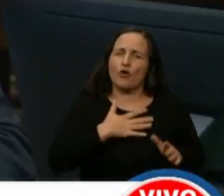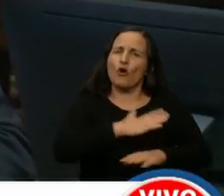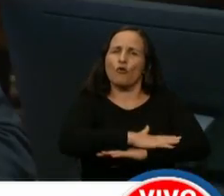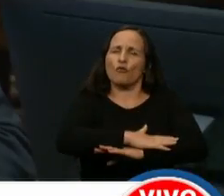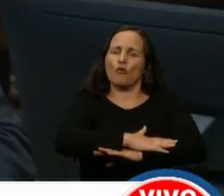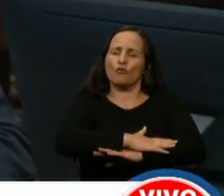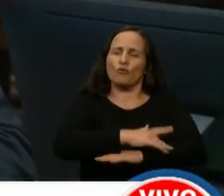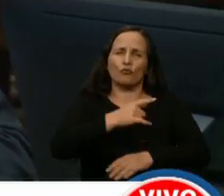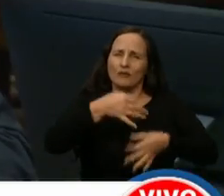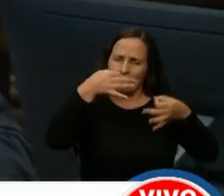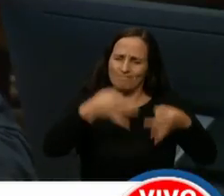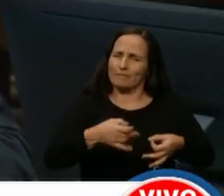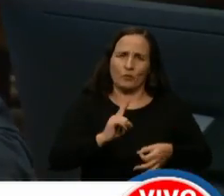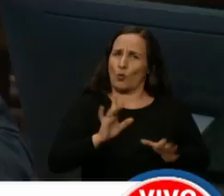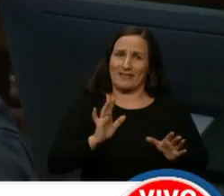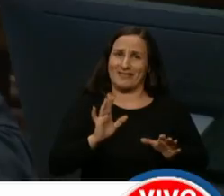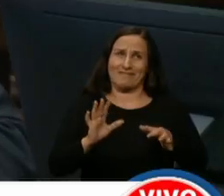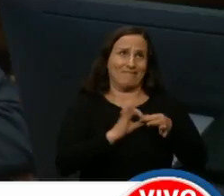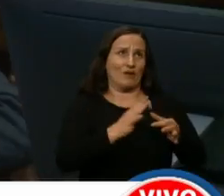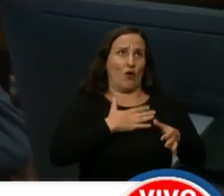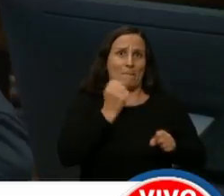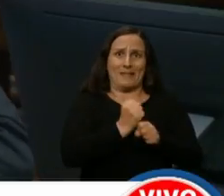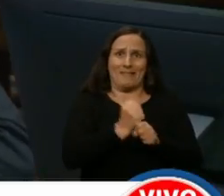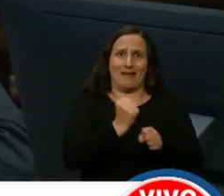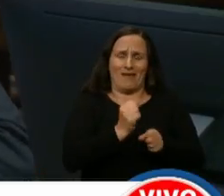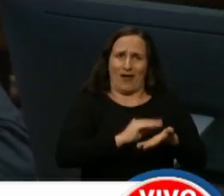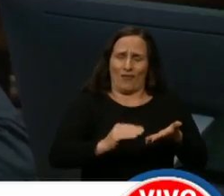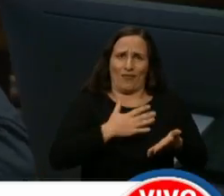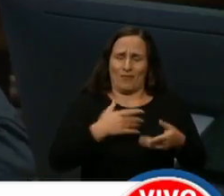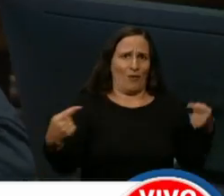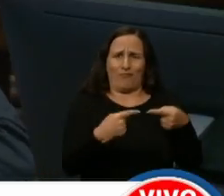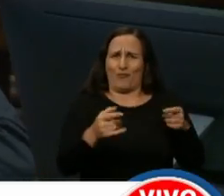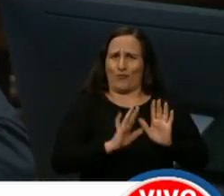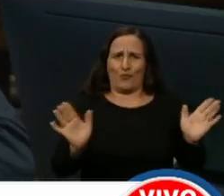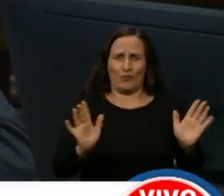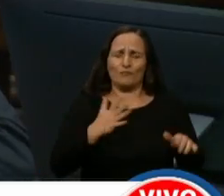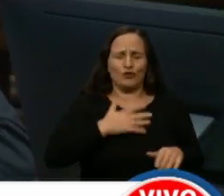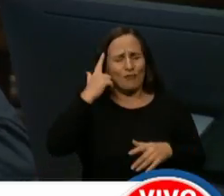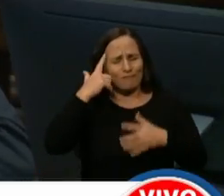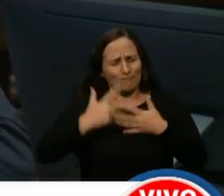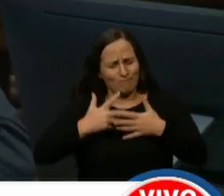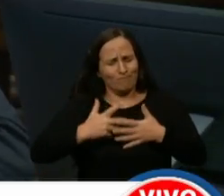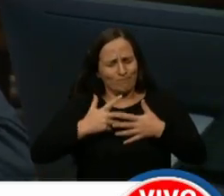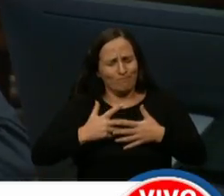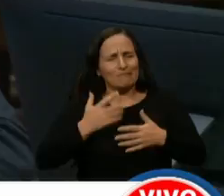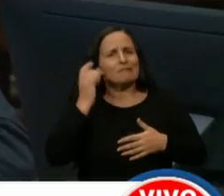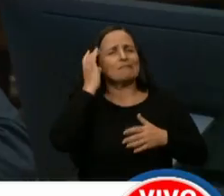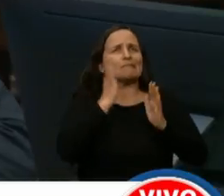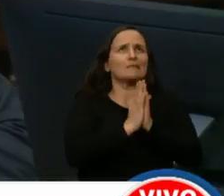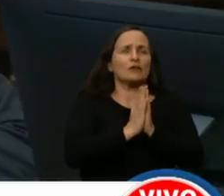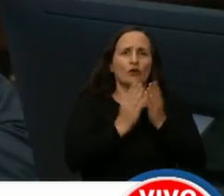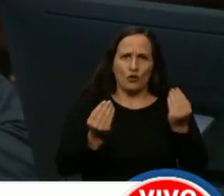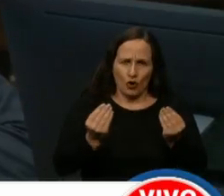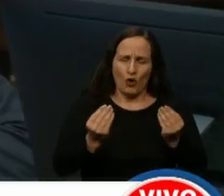fue a todas luces impropia a mi rol y función realmente es cavilado sobre ella y cómo disculparme